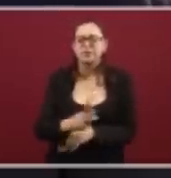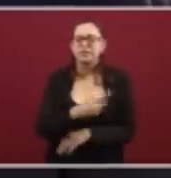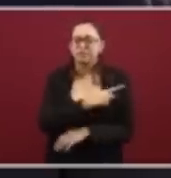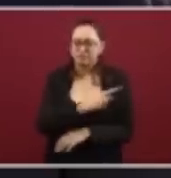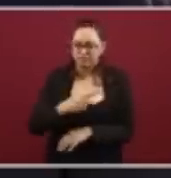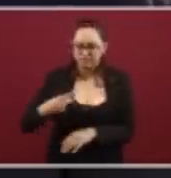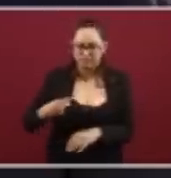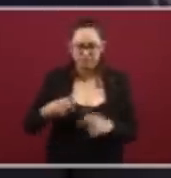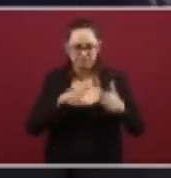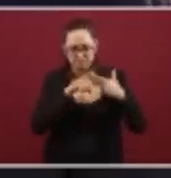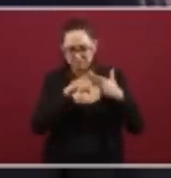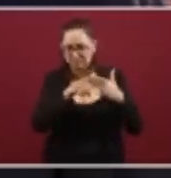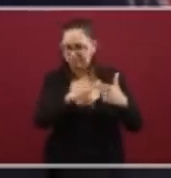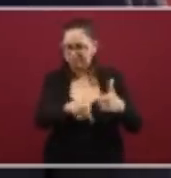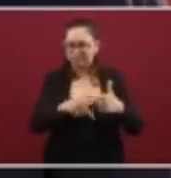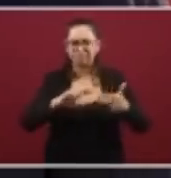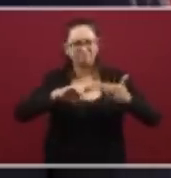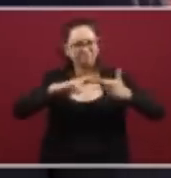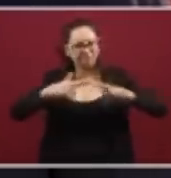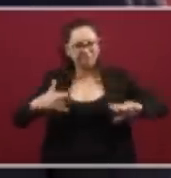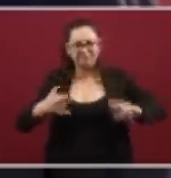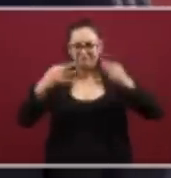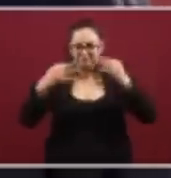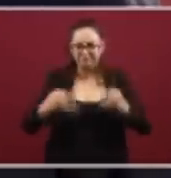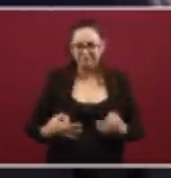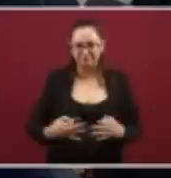gobierno de eeuu no